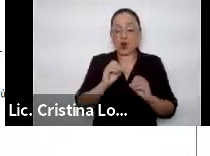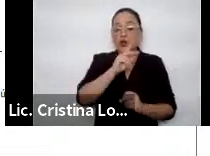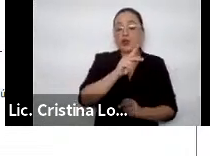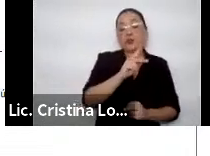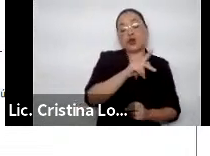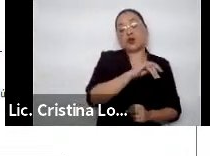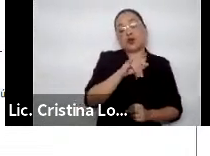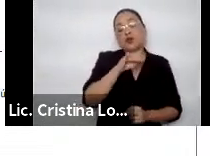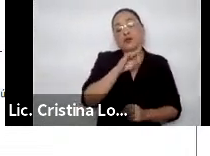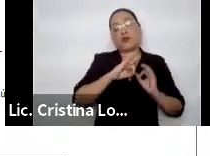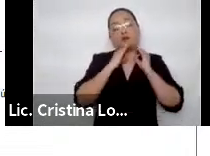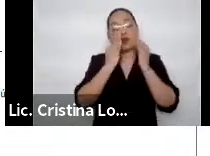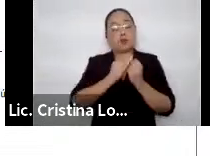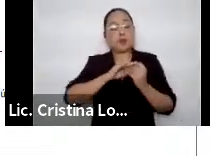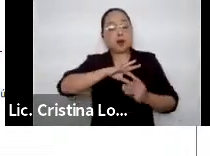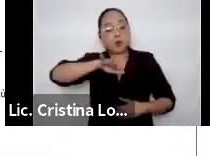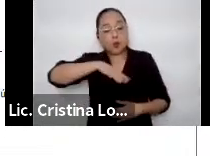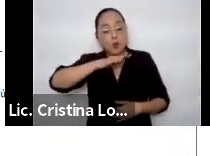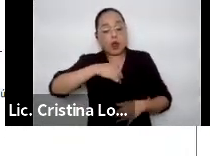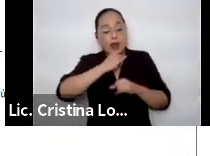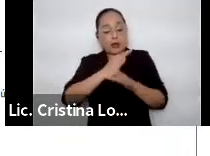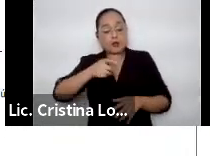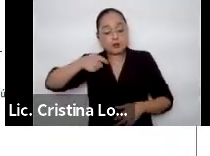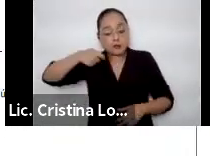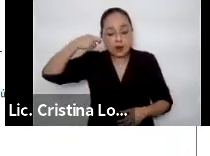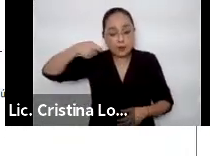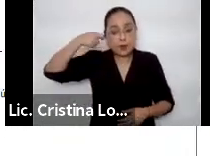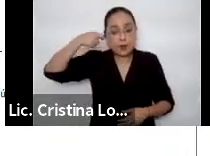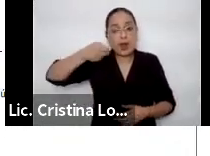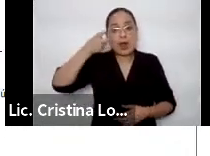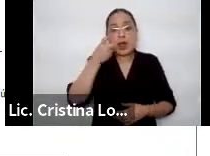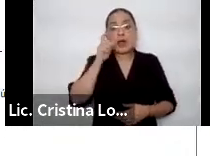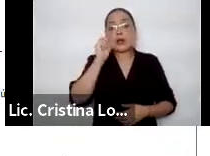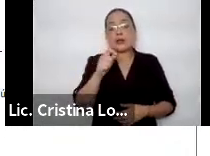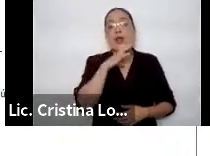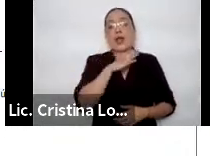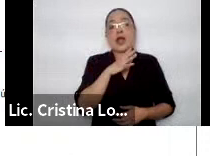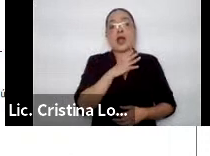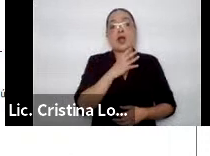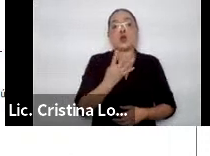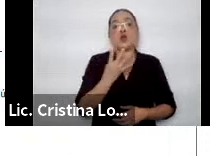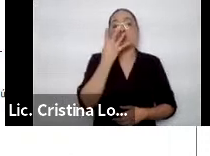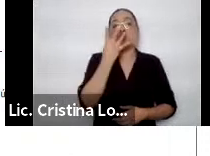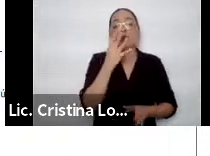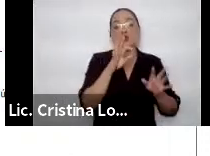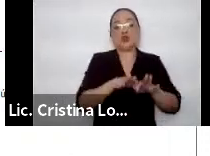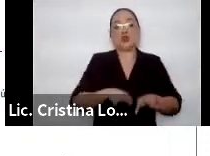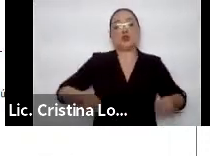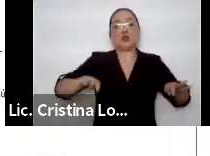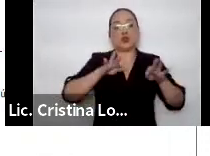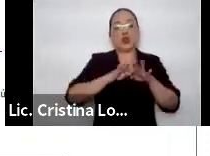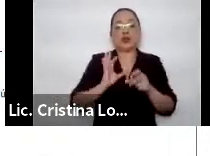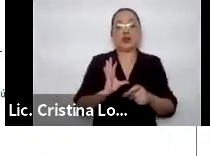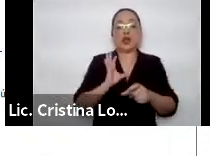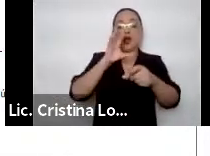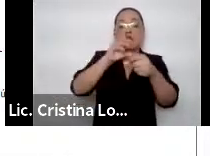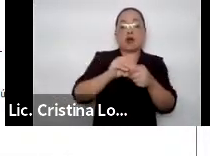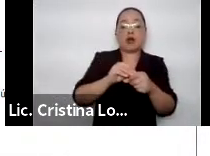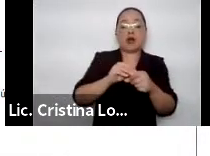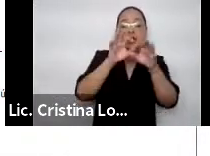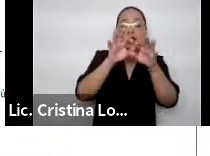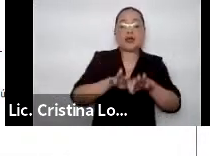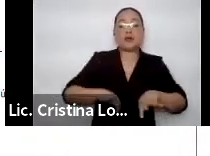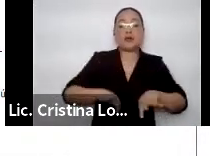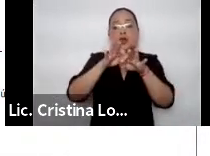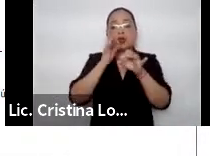es importante señalar que hay 4 grandes apartados donde se concentra la información para